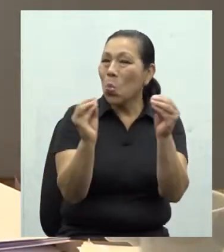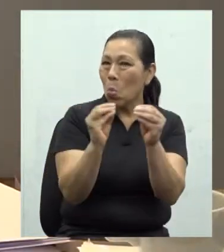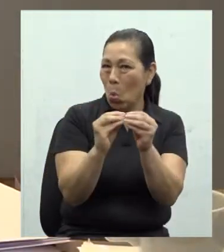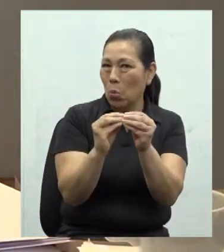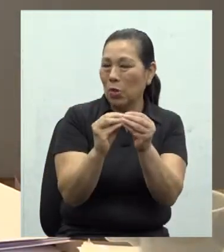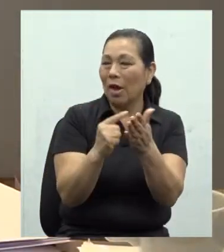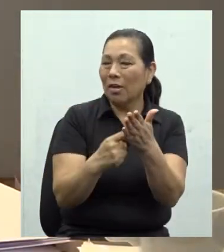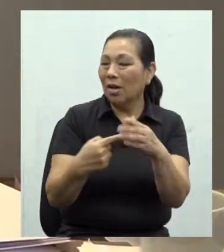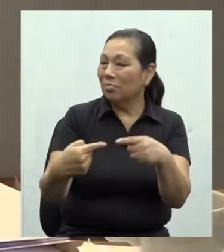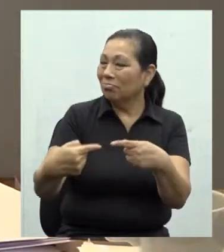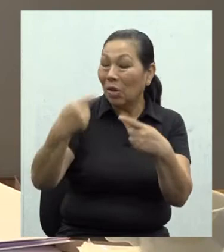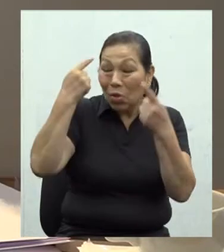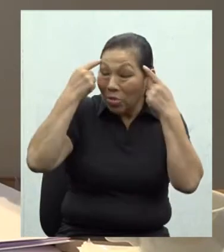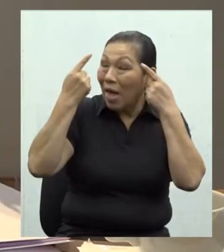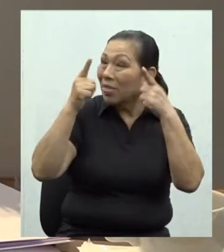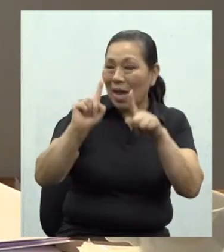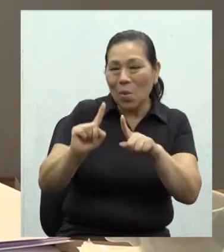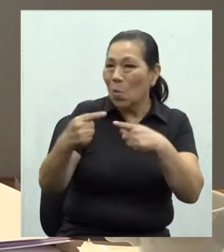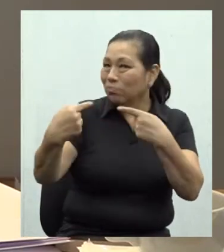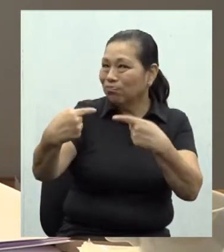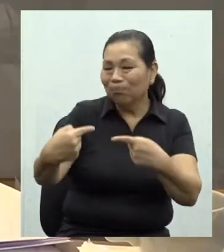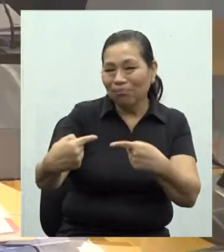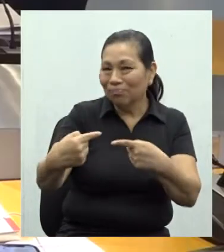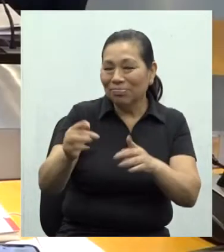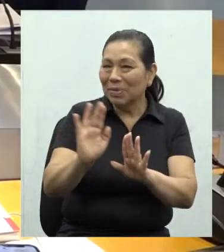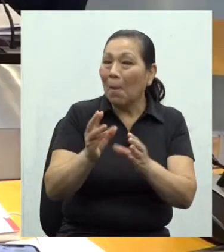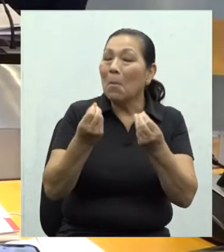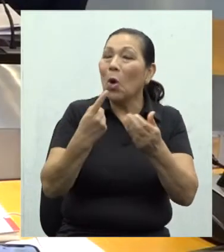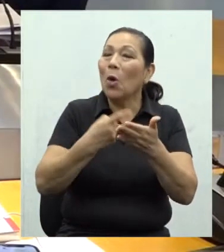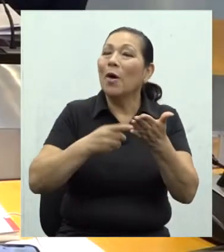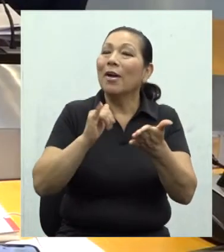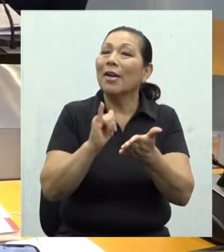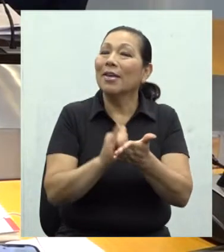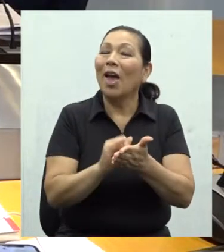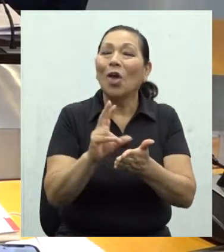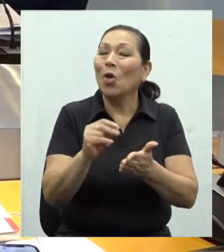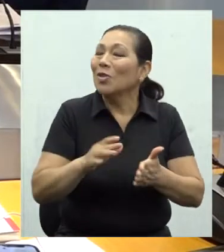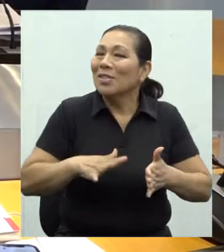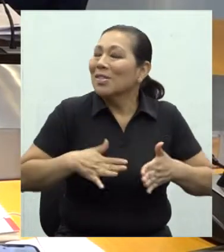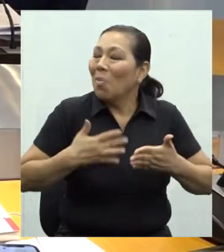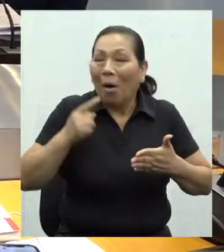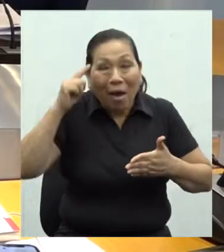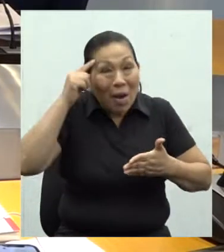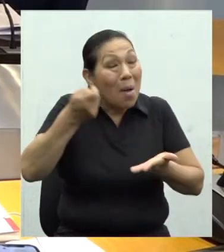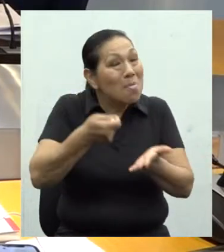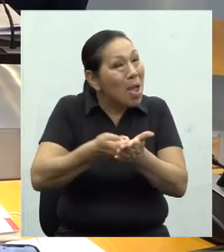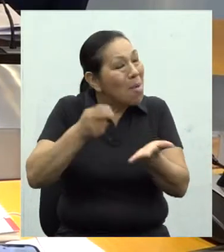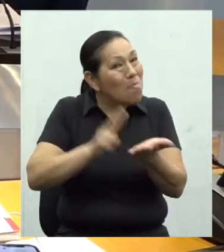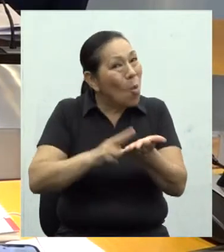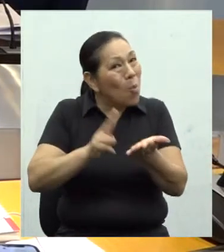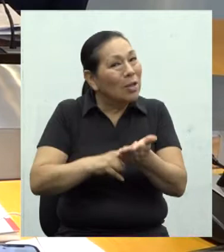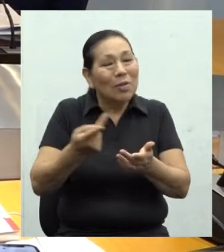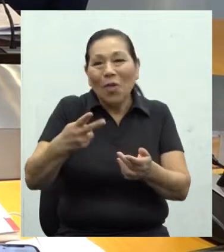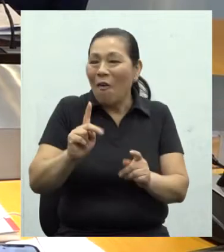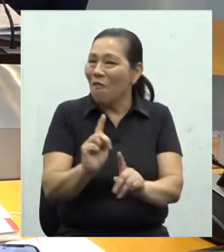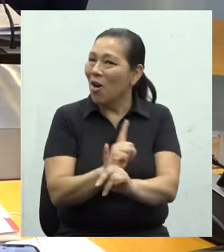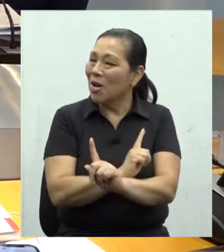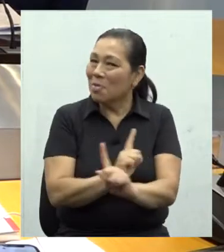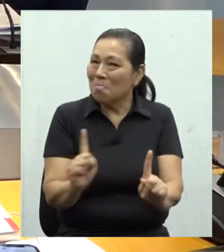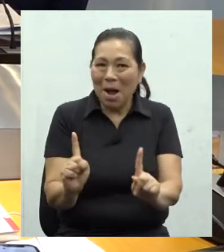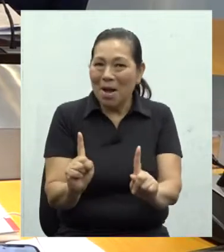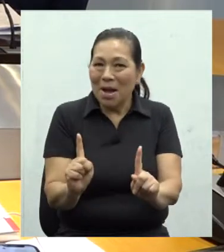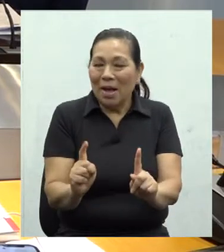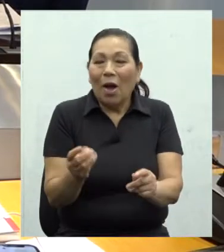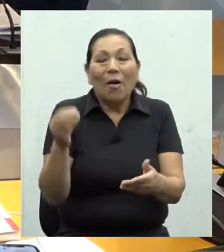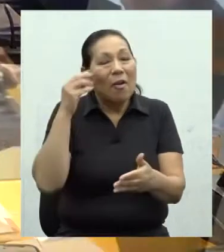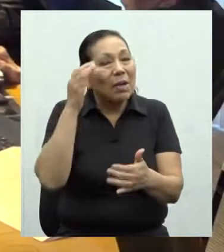en el que discrepan de la sentencia en mayoría, por considerar que no se pueden crear impuestos de cualquier manera, ni